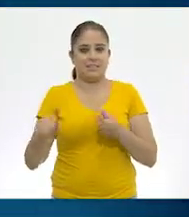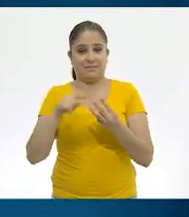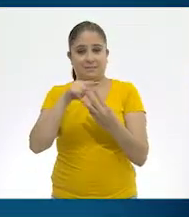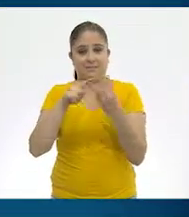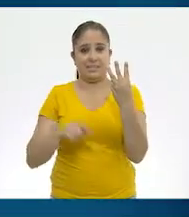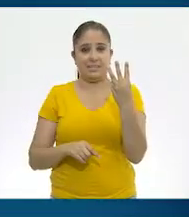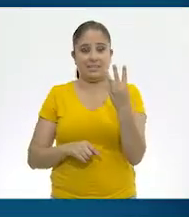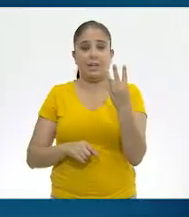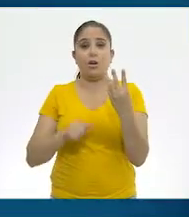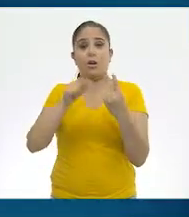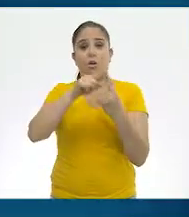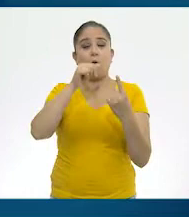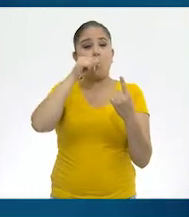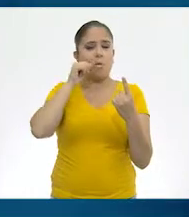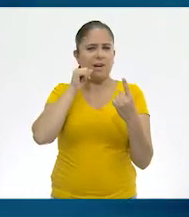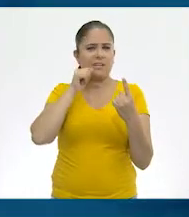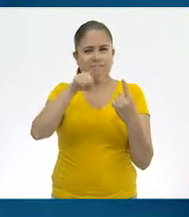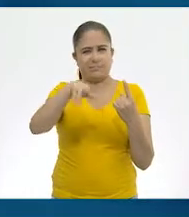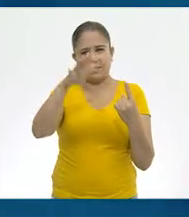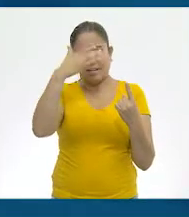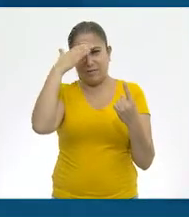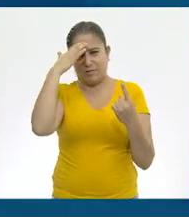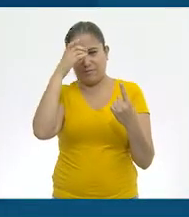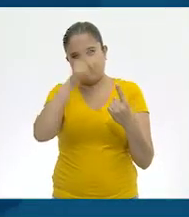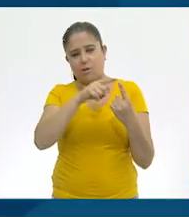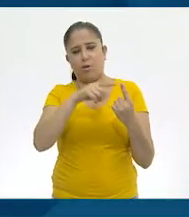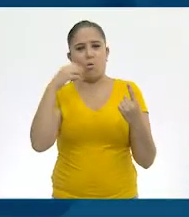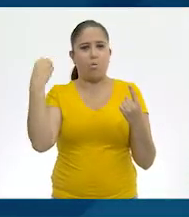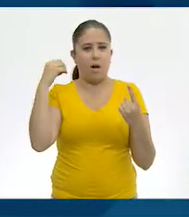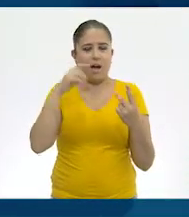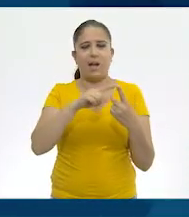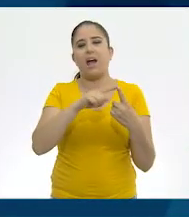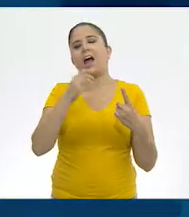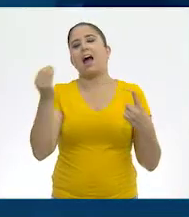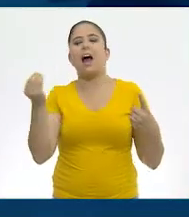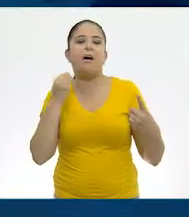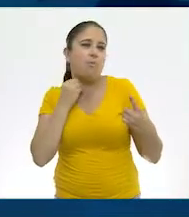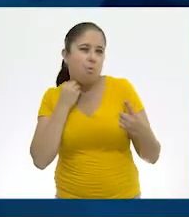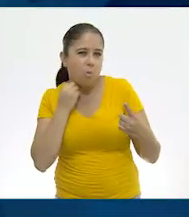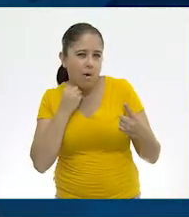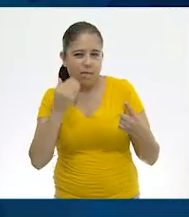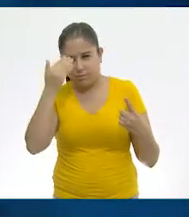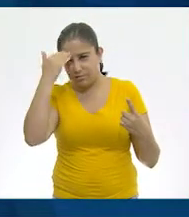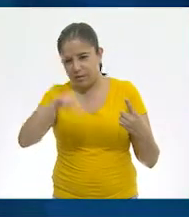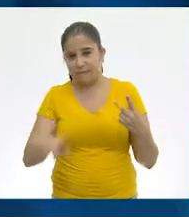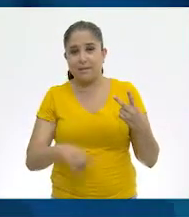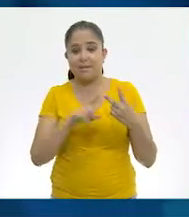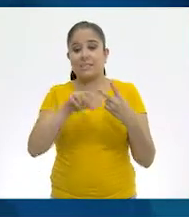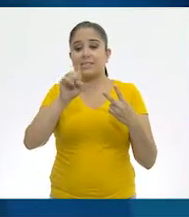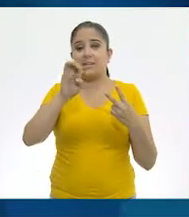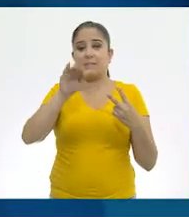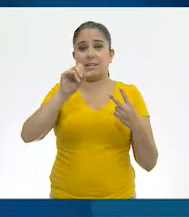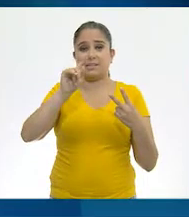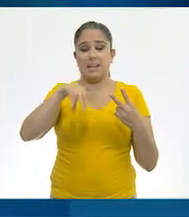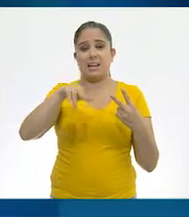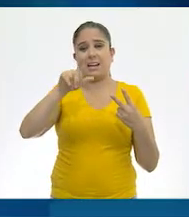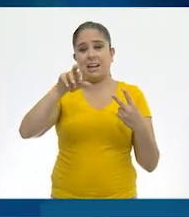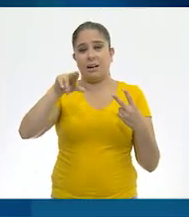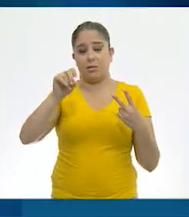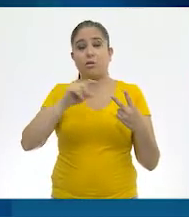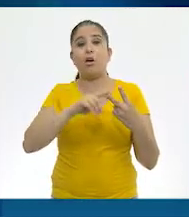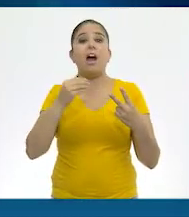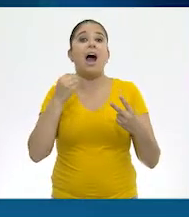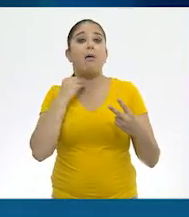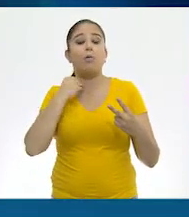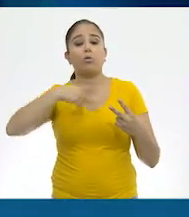Ok. A Benito Juárez ya lo conocemos. Oaxaqueño, abogado, ya sabemos. Sebastián Lerdo de Tejada, por su parte, era un